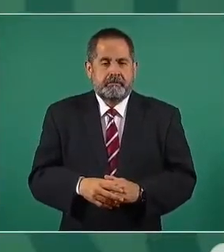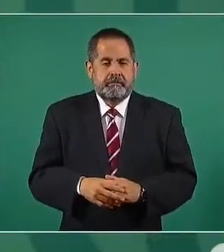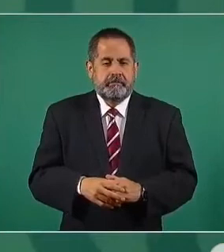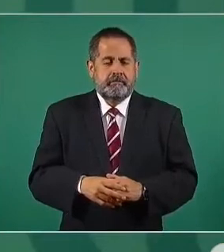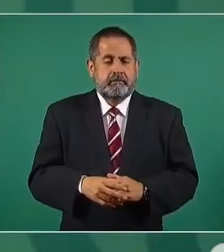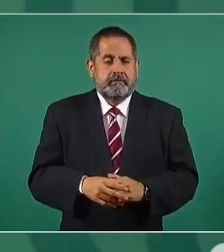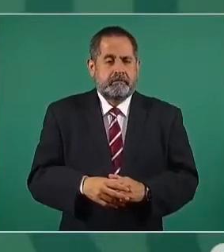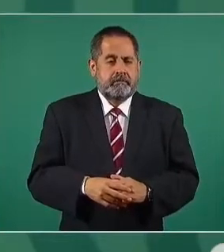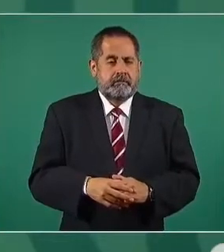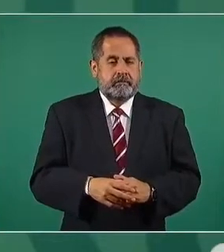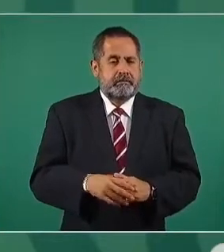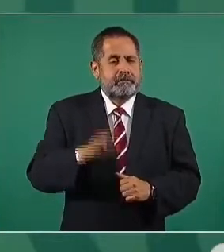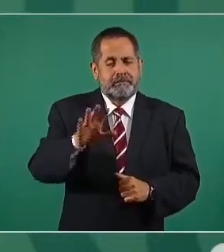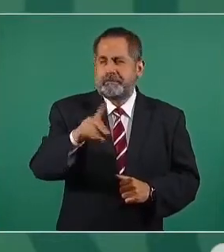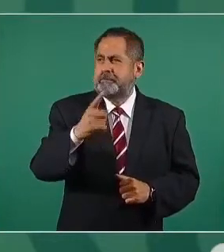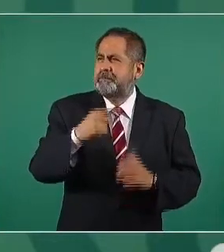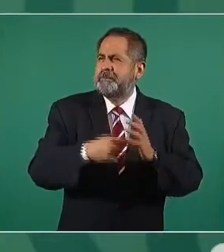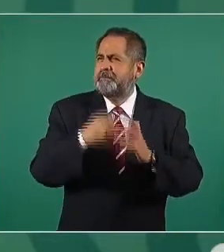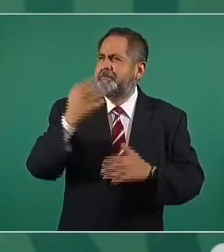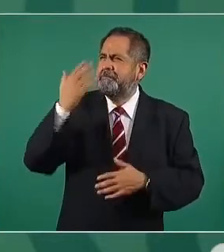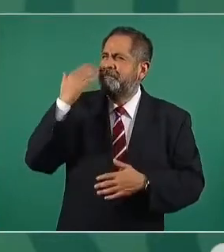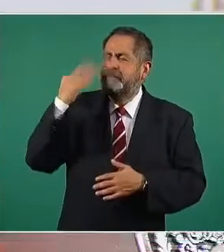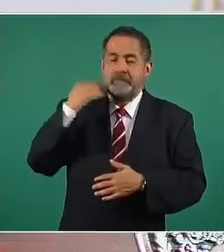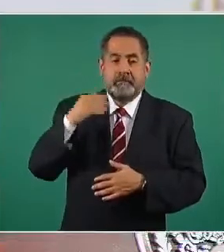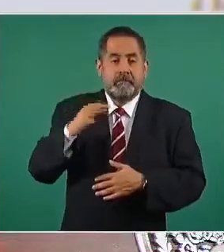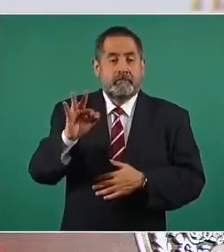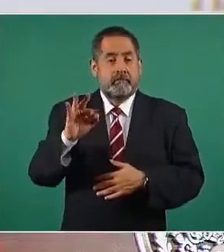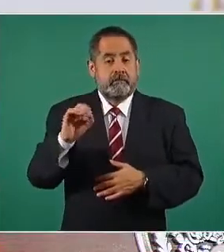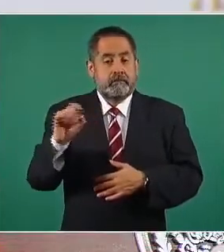Una vez llegó Fox